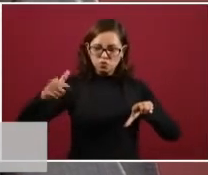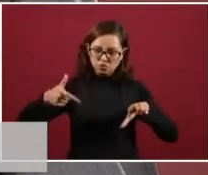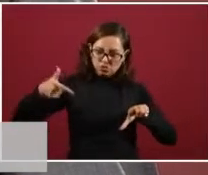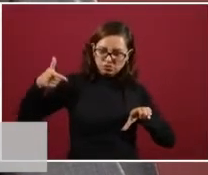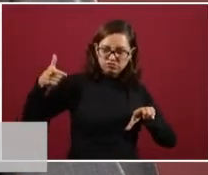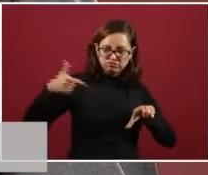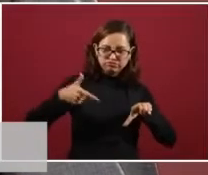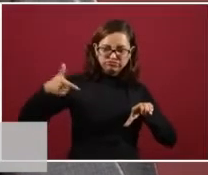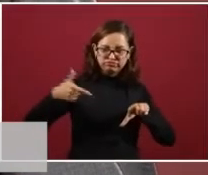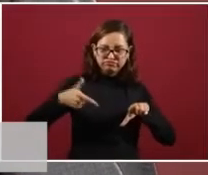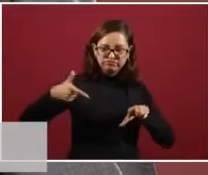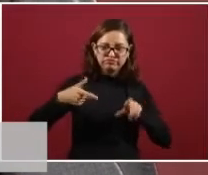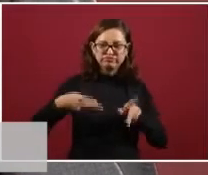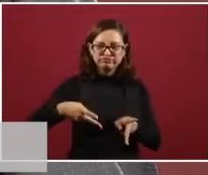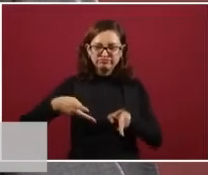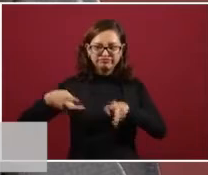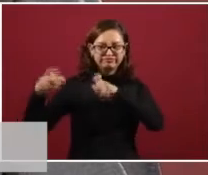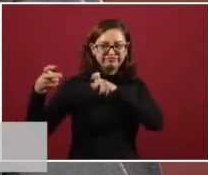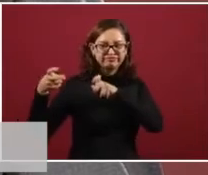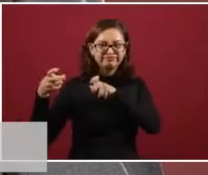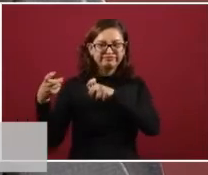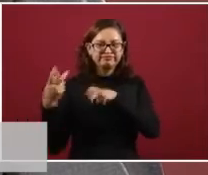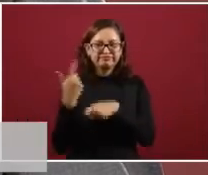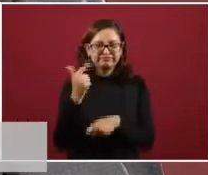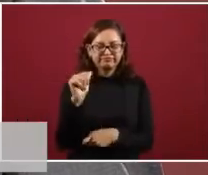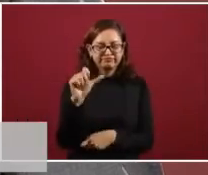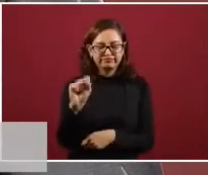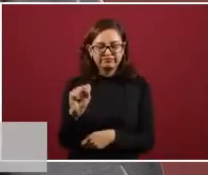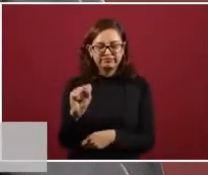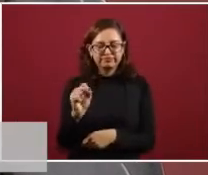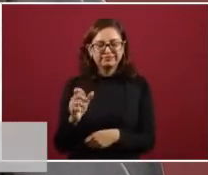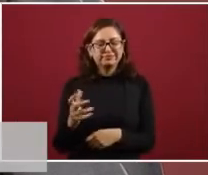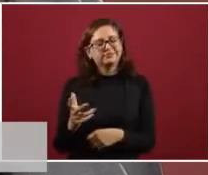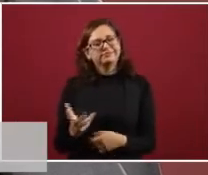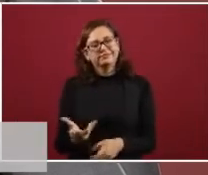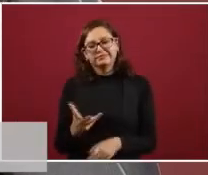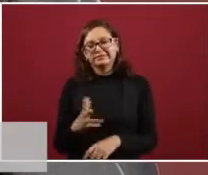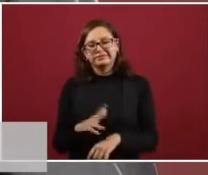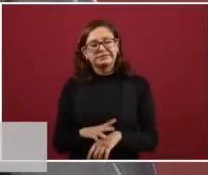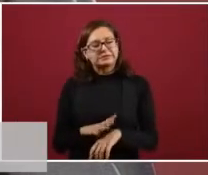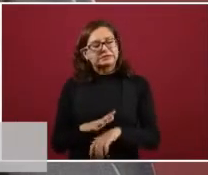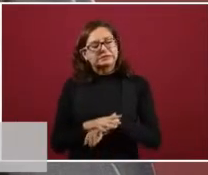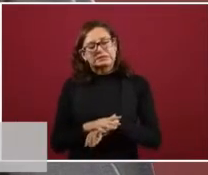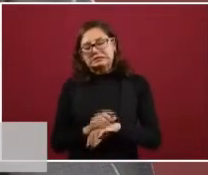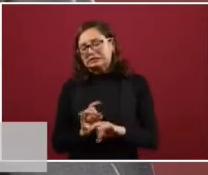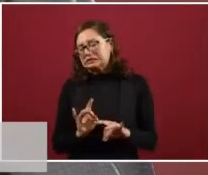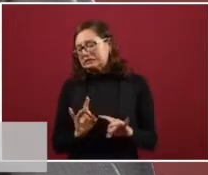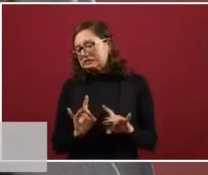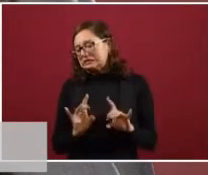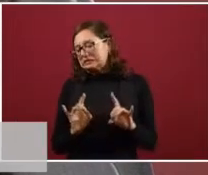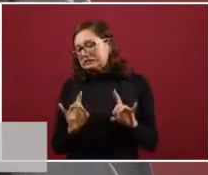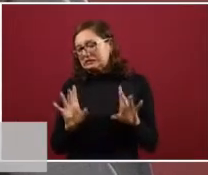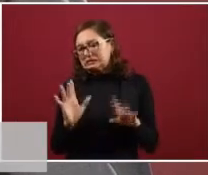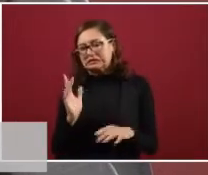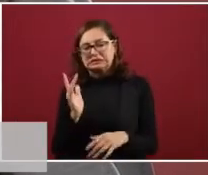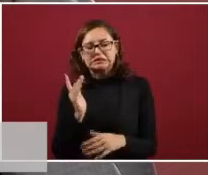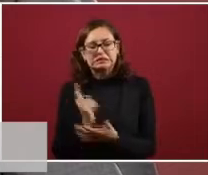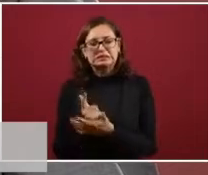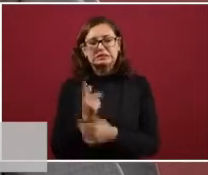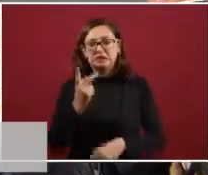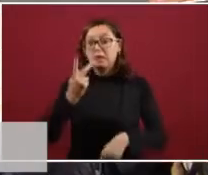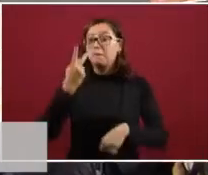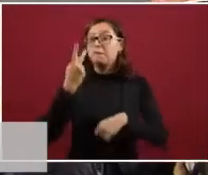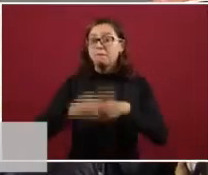Se rehabilitan como centros comerciales los terrenos de los antiguos estadios de Sonora y los recursos que se generen ayudarán a la promoción del